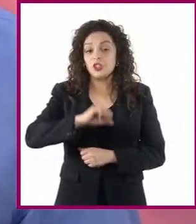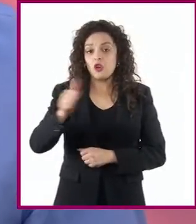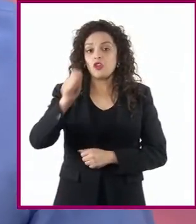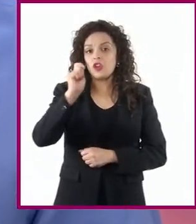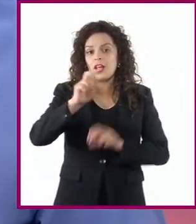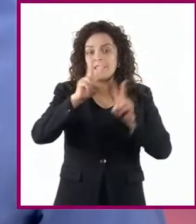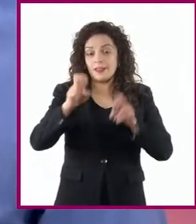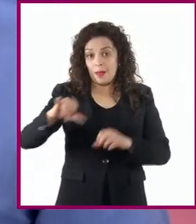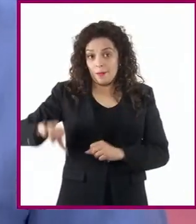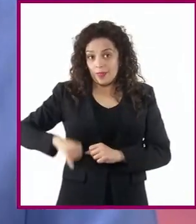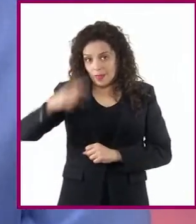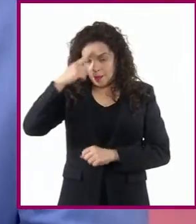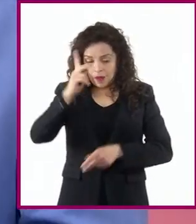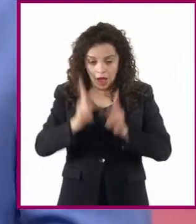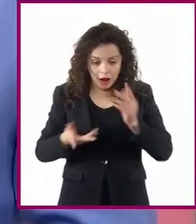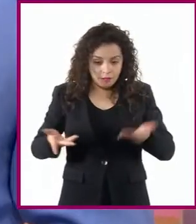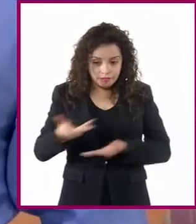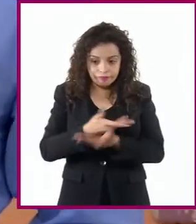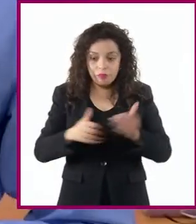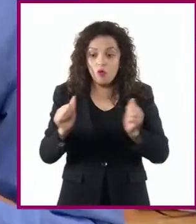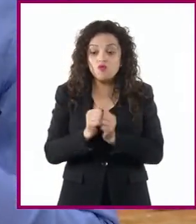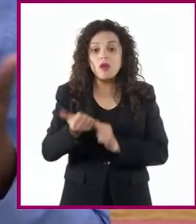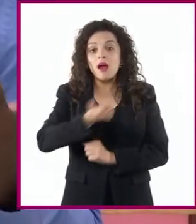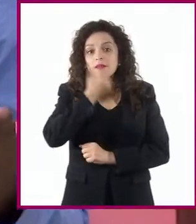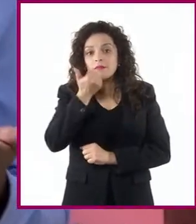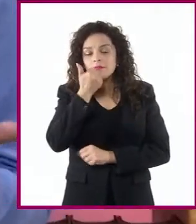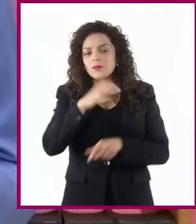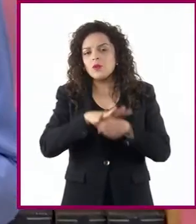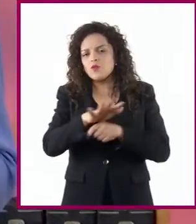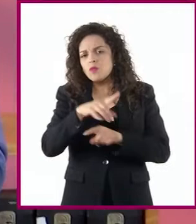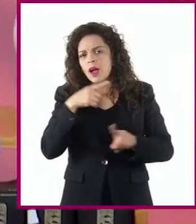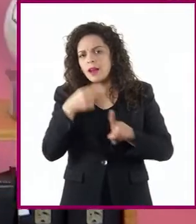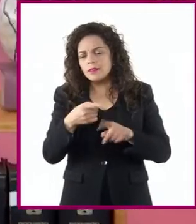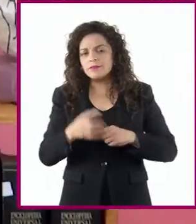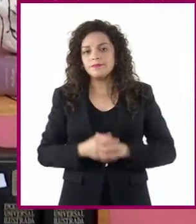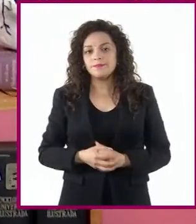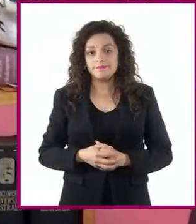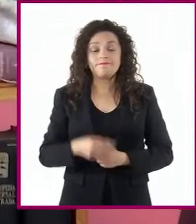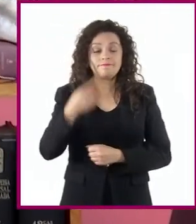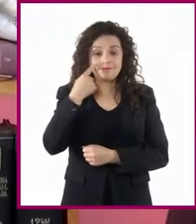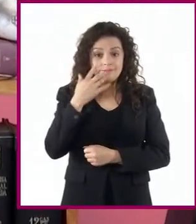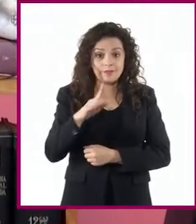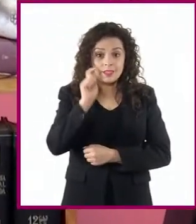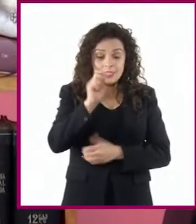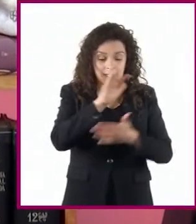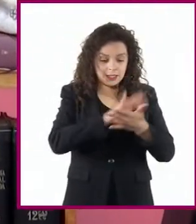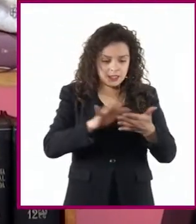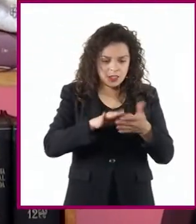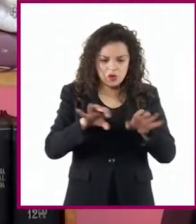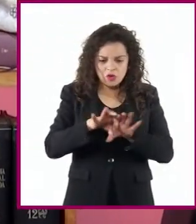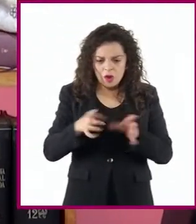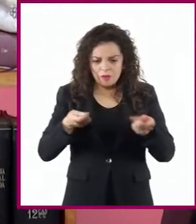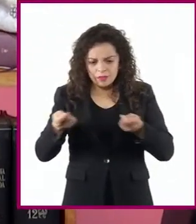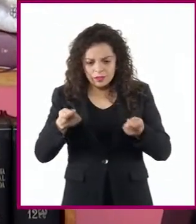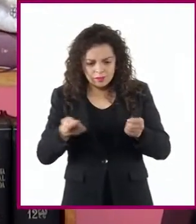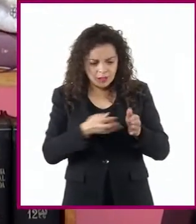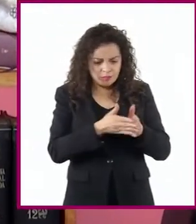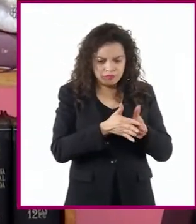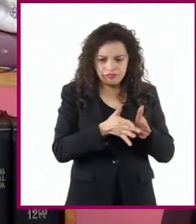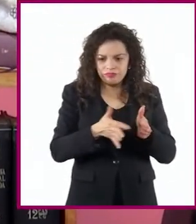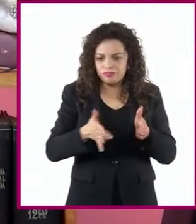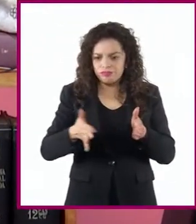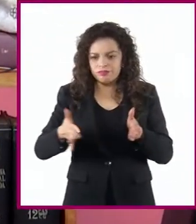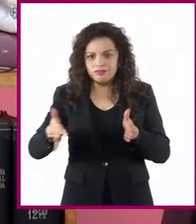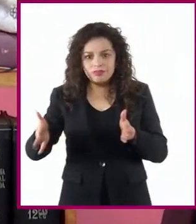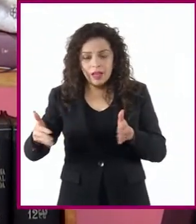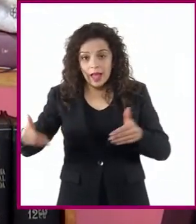comentar con las alumnas y los alumnos es cómo transcurre y se manipula el texto dramático. En el teatro no